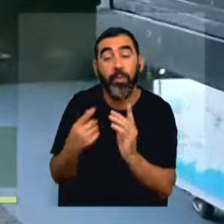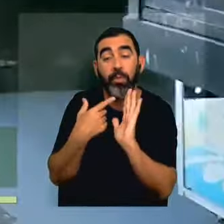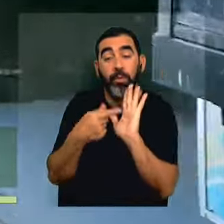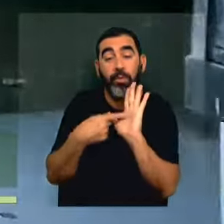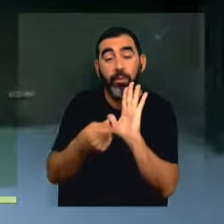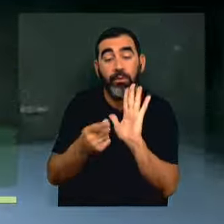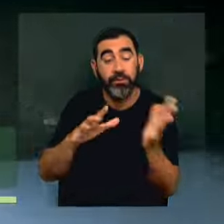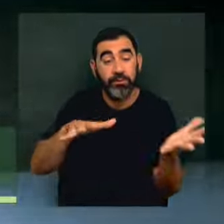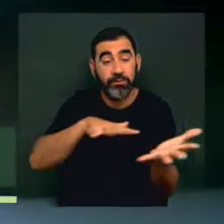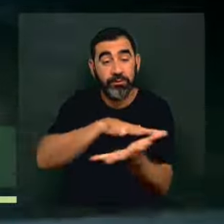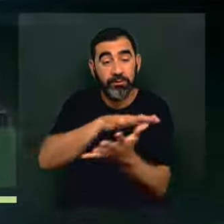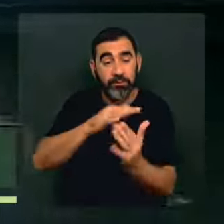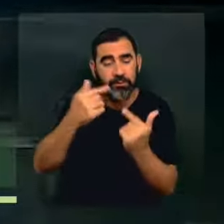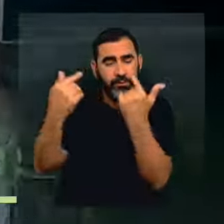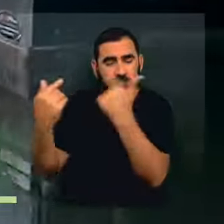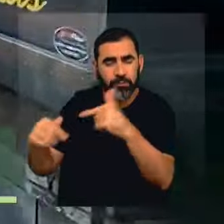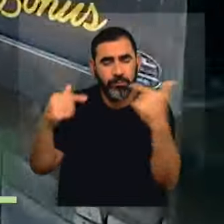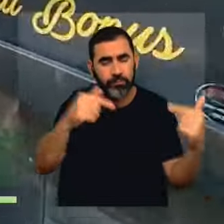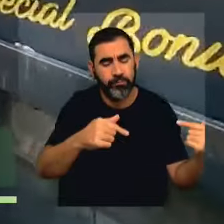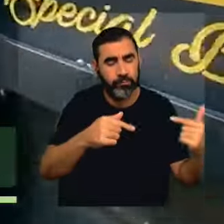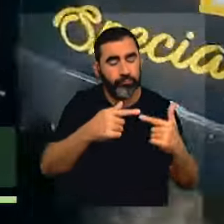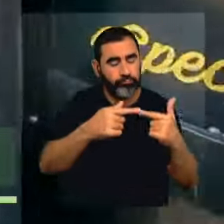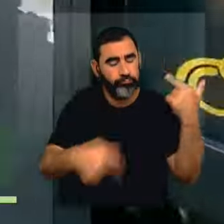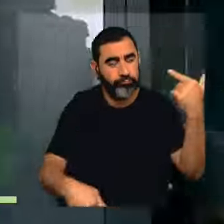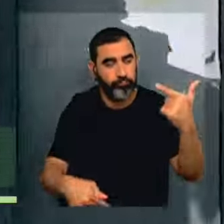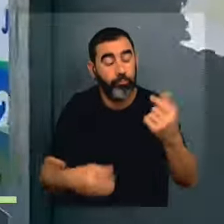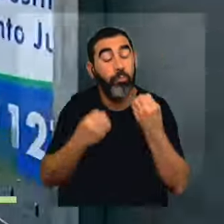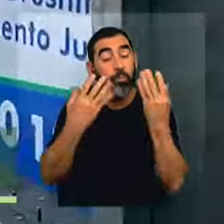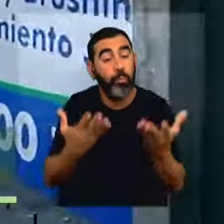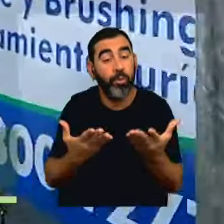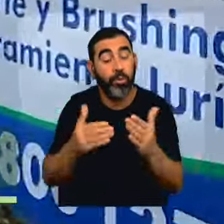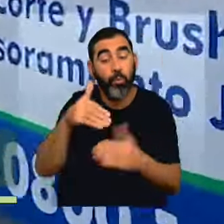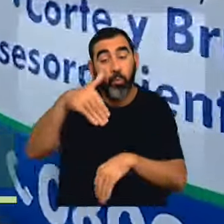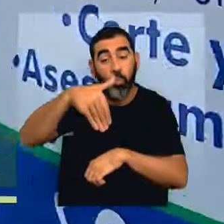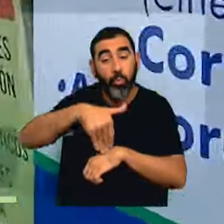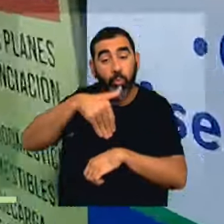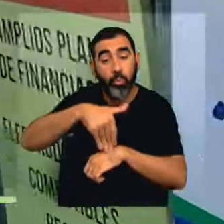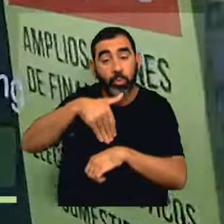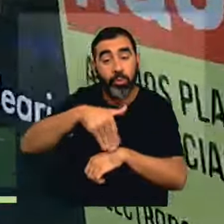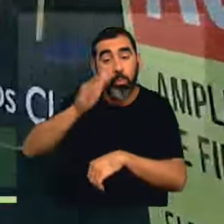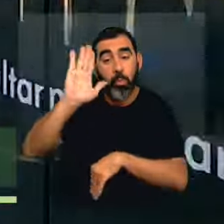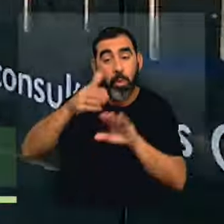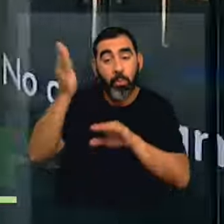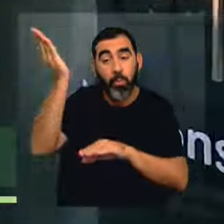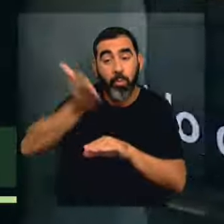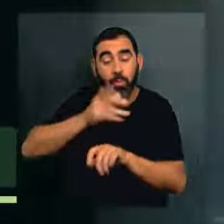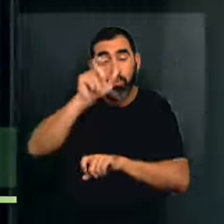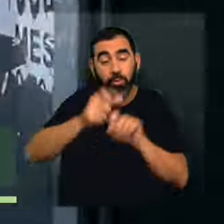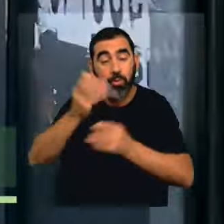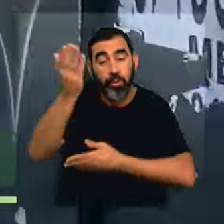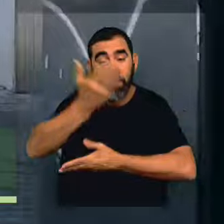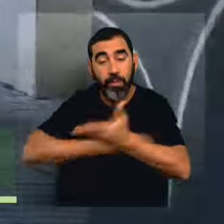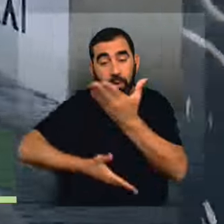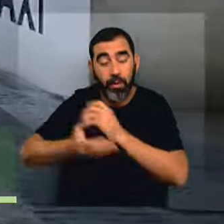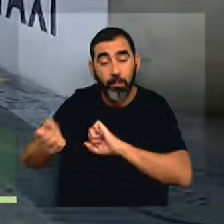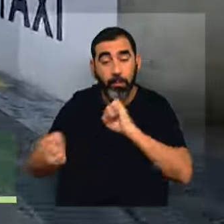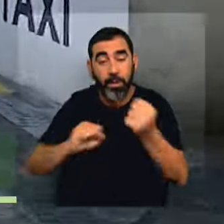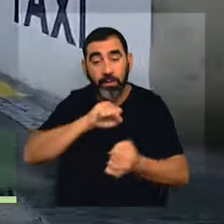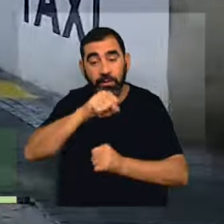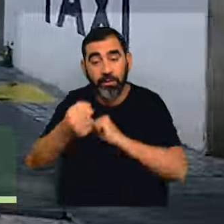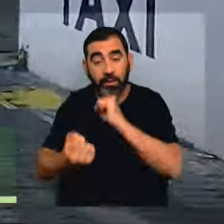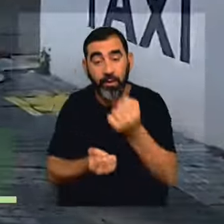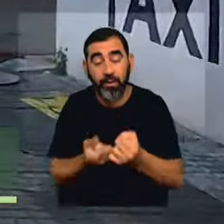refleja una situación asimétrica y contradictoria importante por involucrar a los municipios con mayor porcentaje de personas con discapacidad motri severa